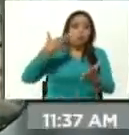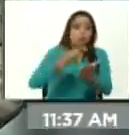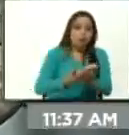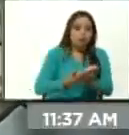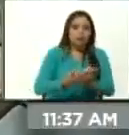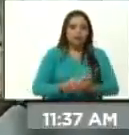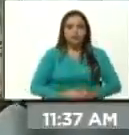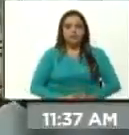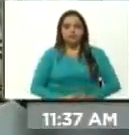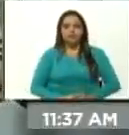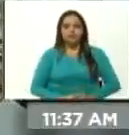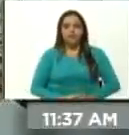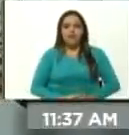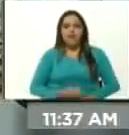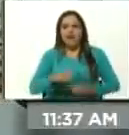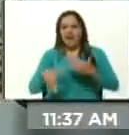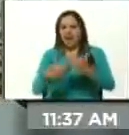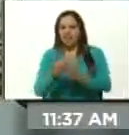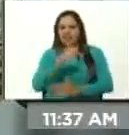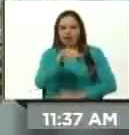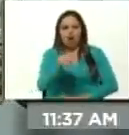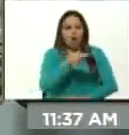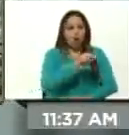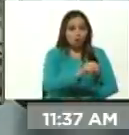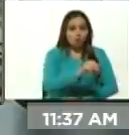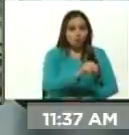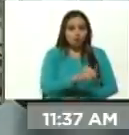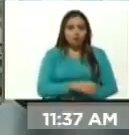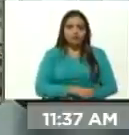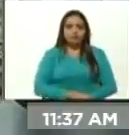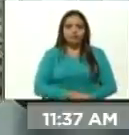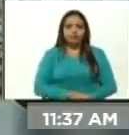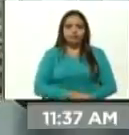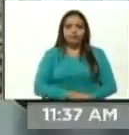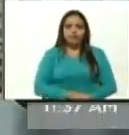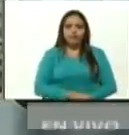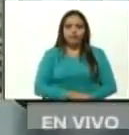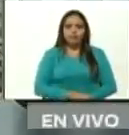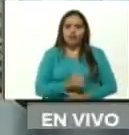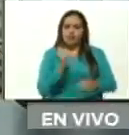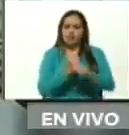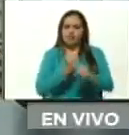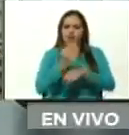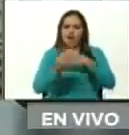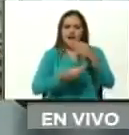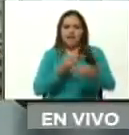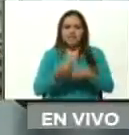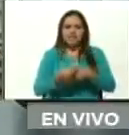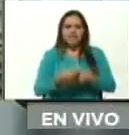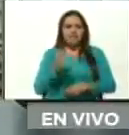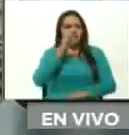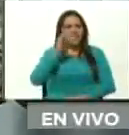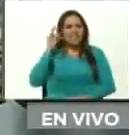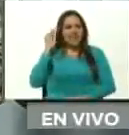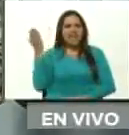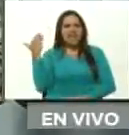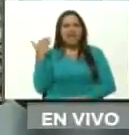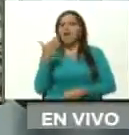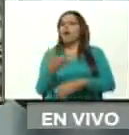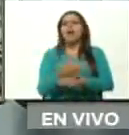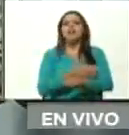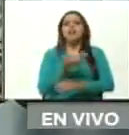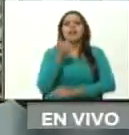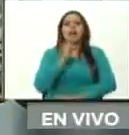inclusive el mes de junio, y por parte de la gestión de la fiscal Fatou Bensouda hubo